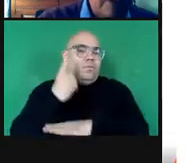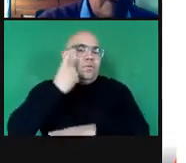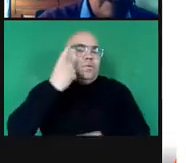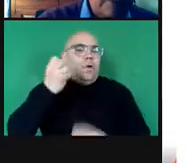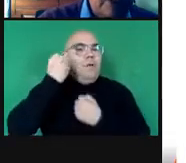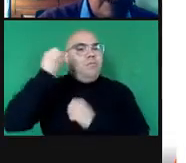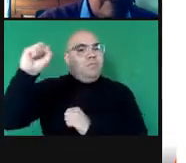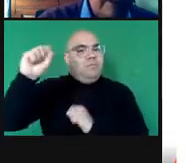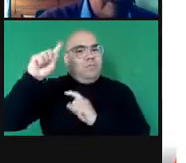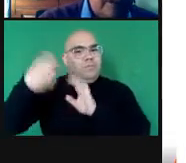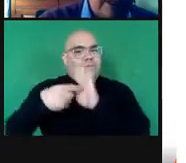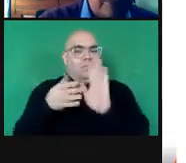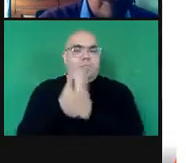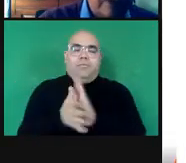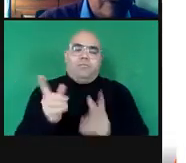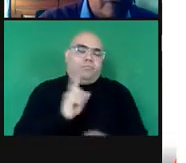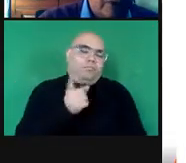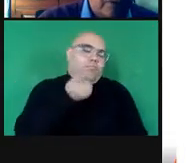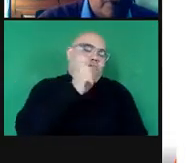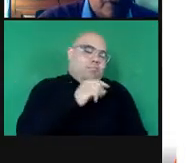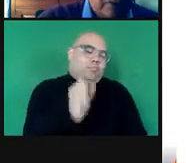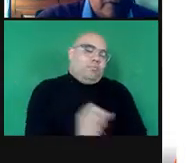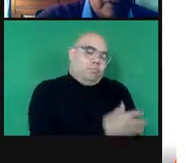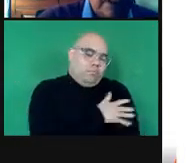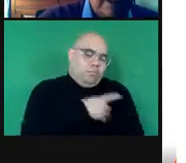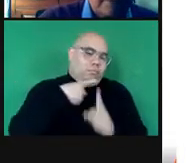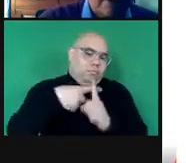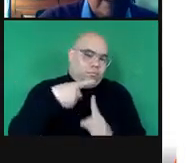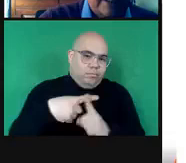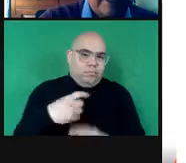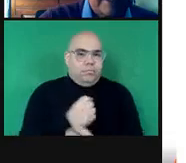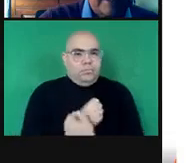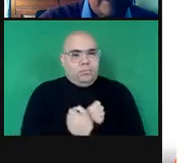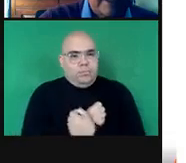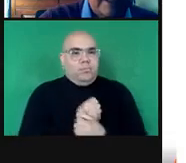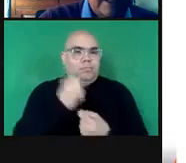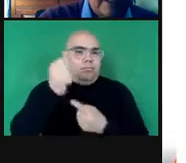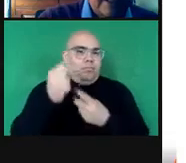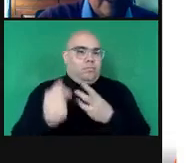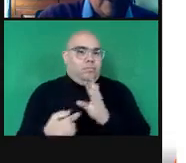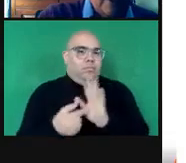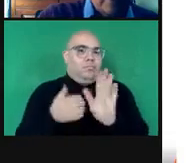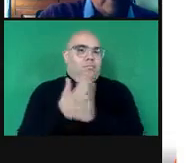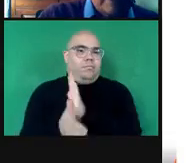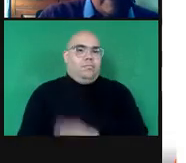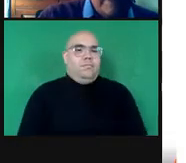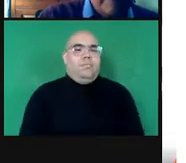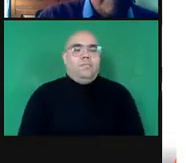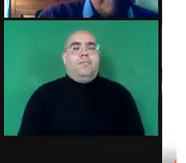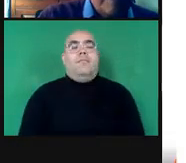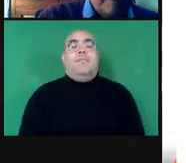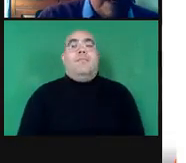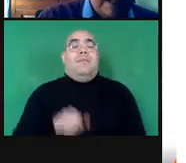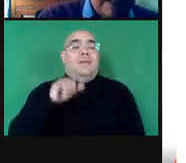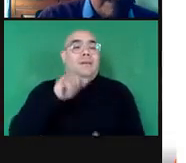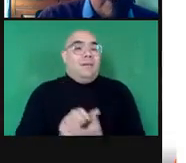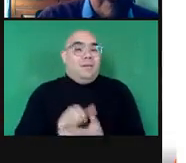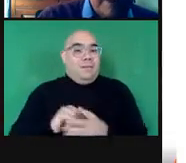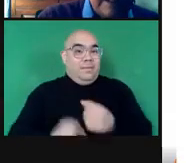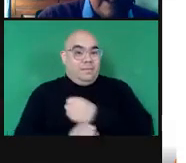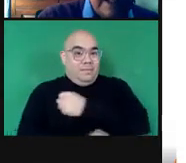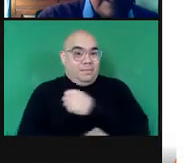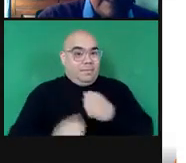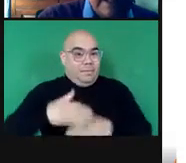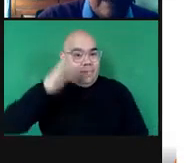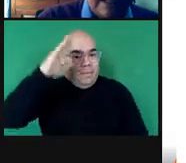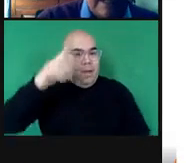también emociones positivas como el amor o el humor o otro tipo de prácticas. Su base se parte de la